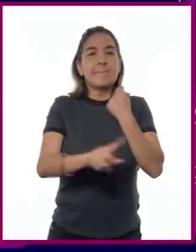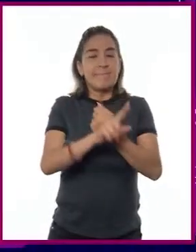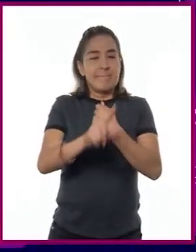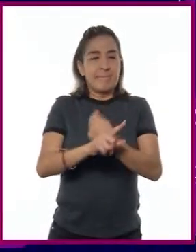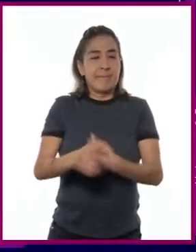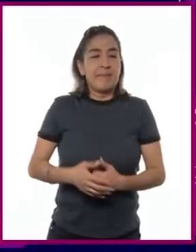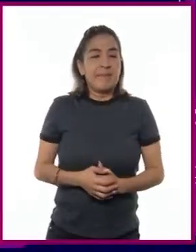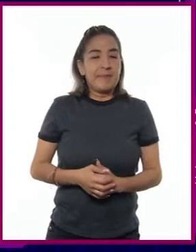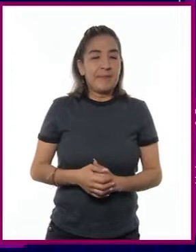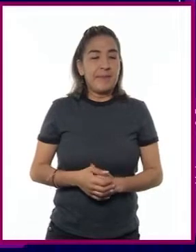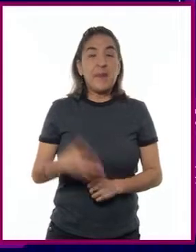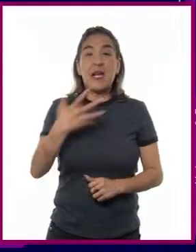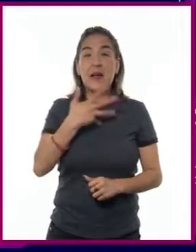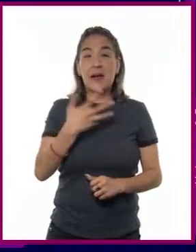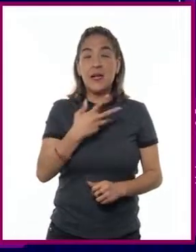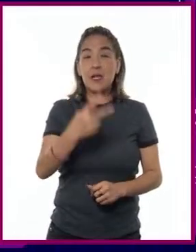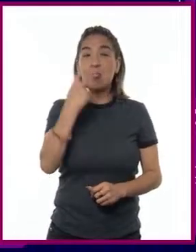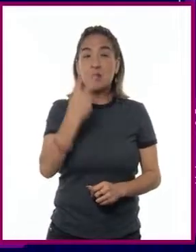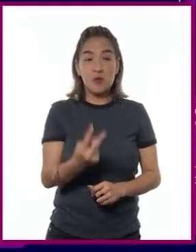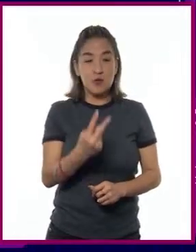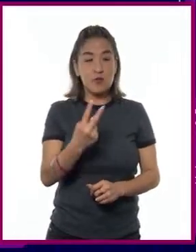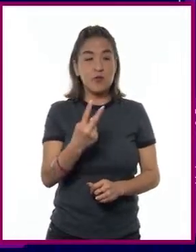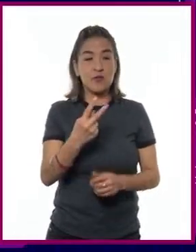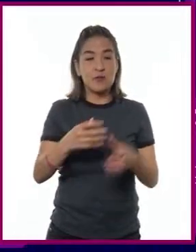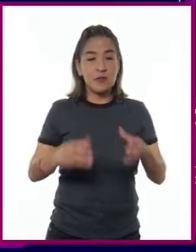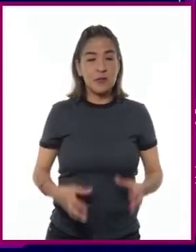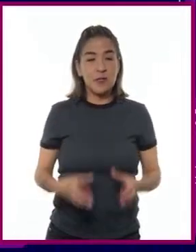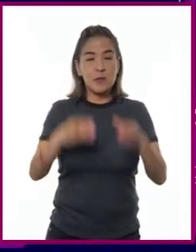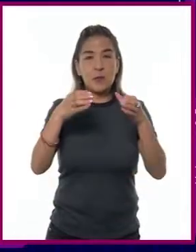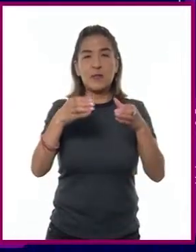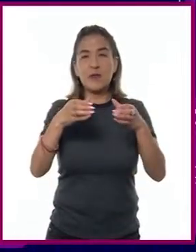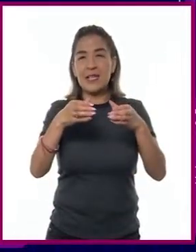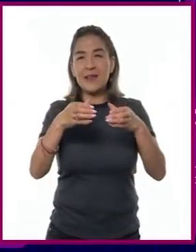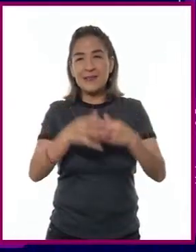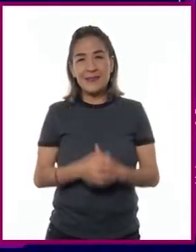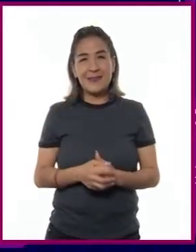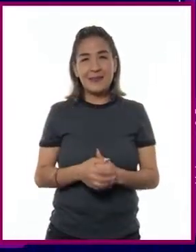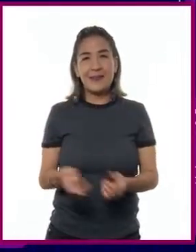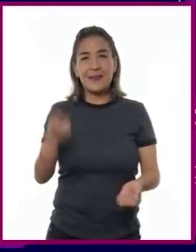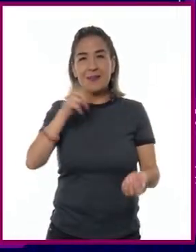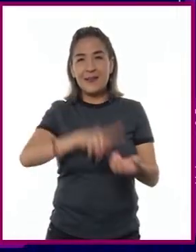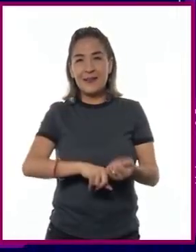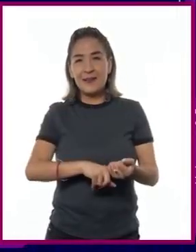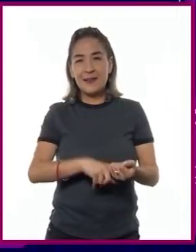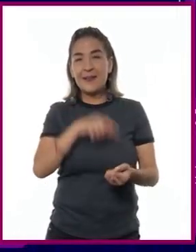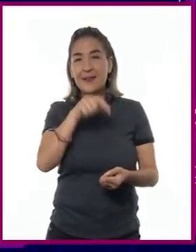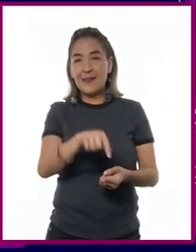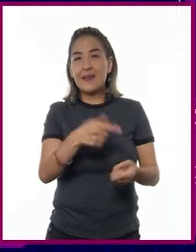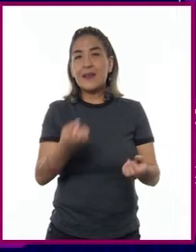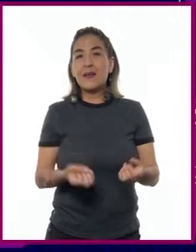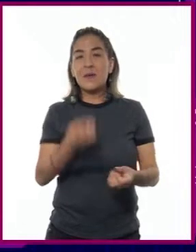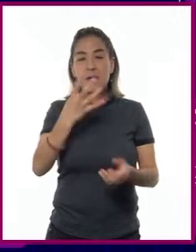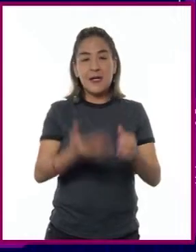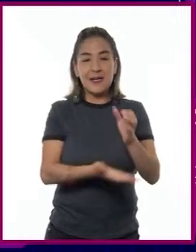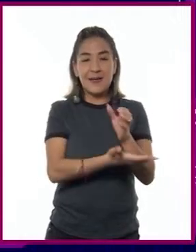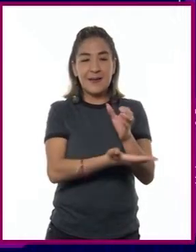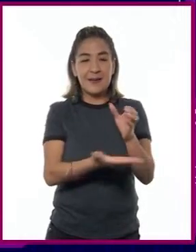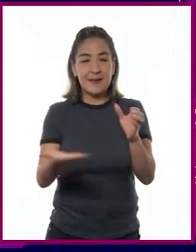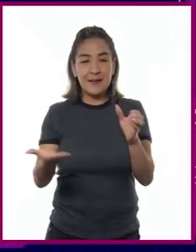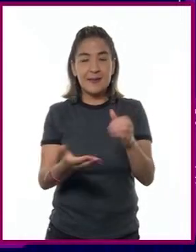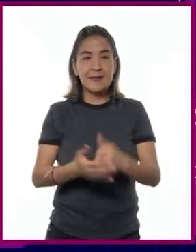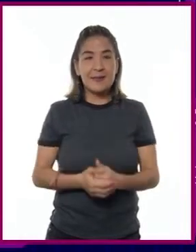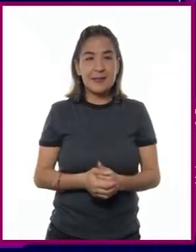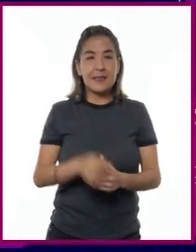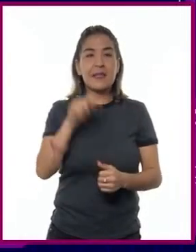tienen dos recipientes con forma de cilindros rectos. El diámetro de la base de uno de los